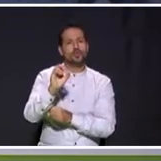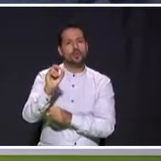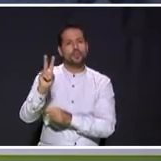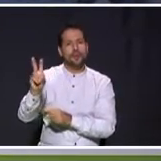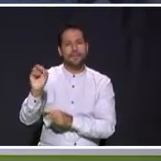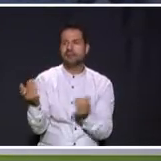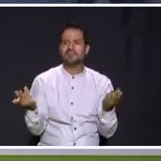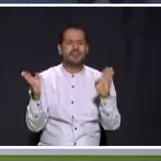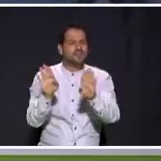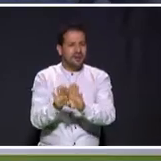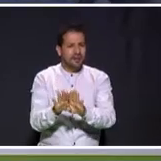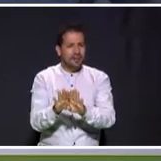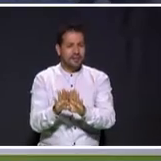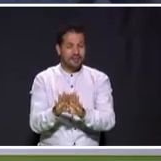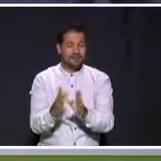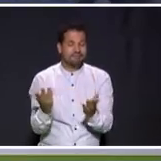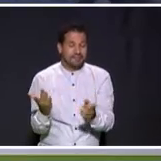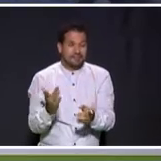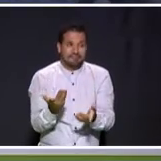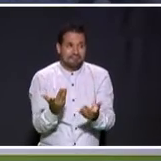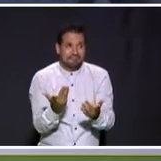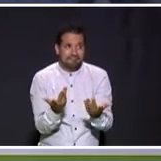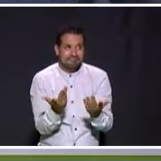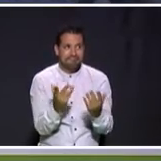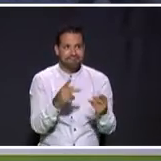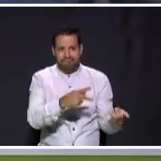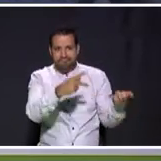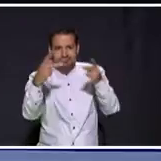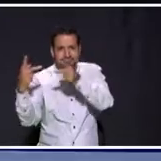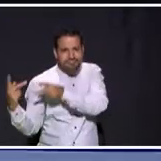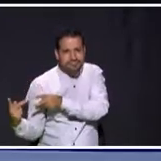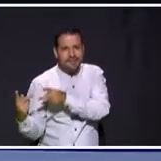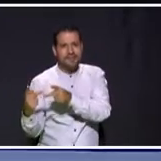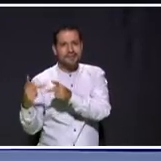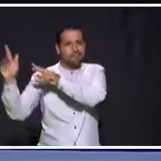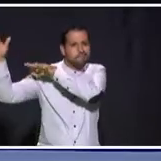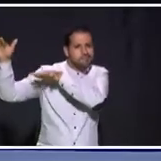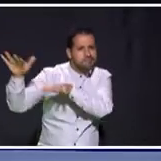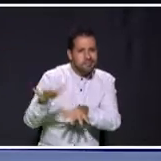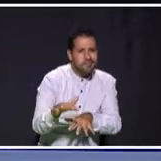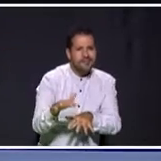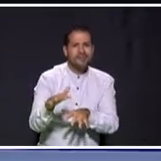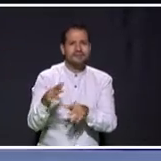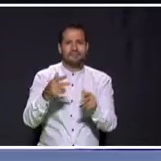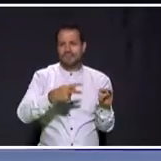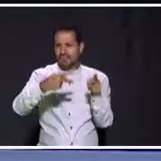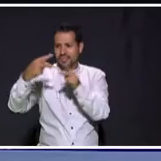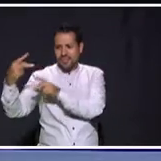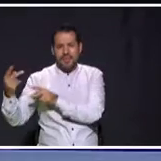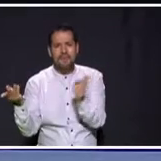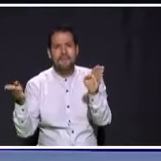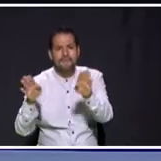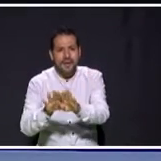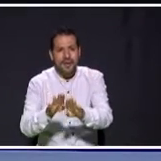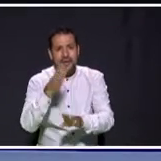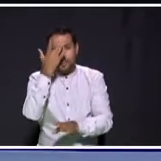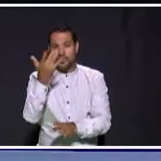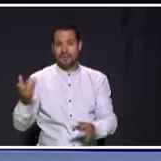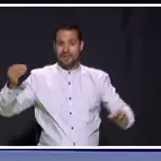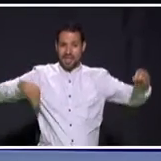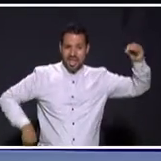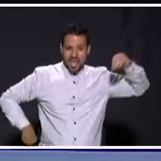prácticamente estamos incomunicados con medio país estamos incomunicados con medio país porque precisamente la corrupción